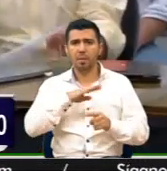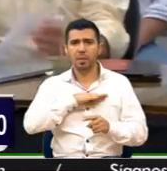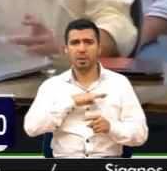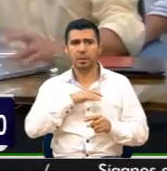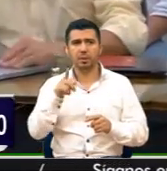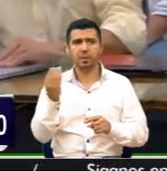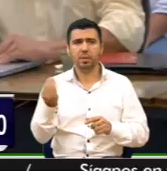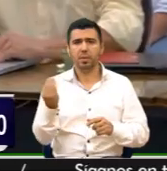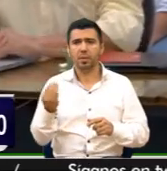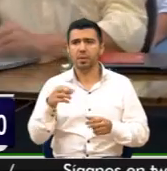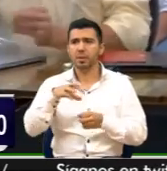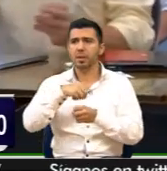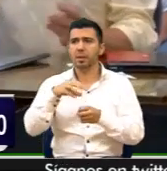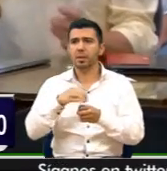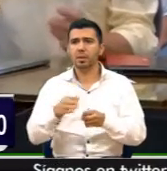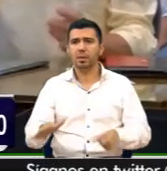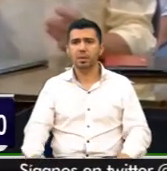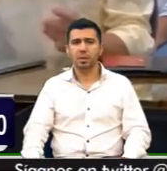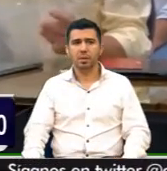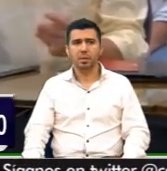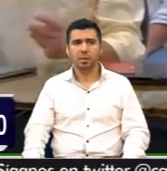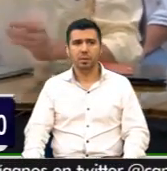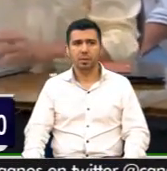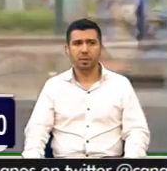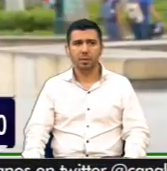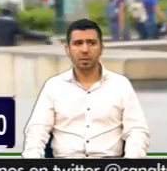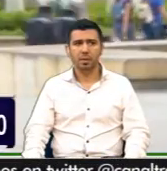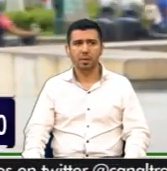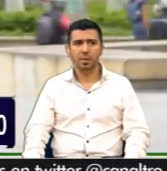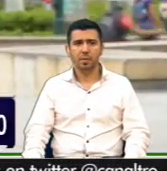ediles de la capital santandereana.